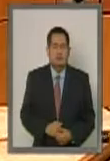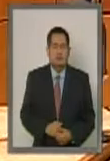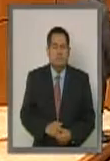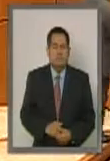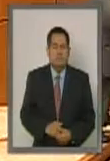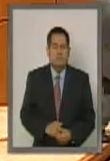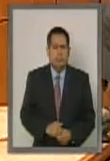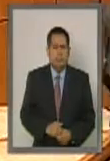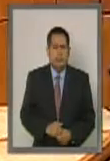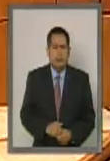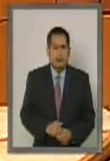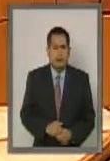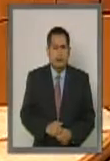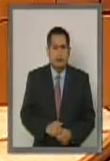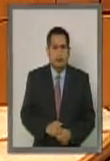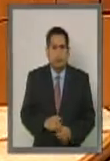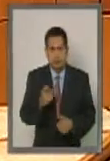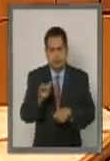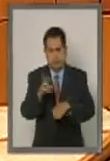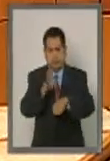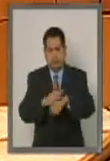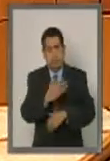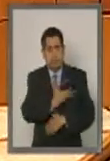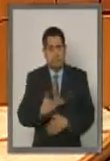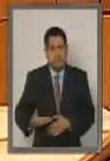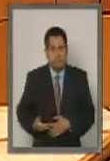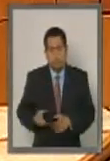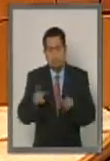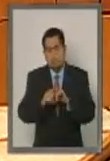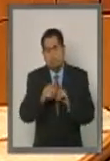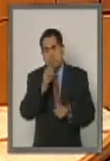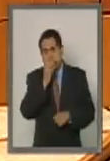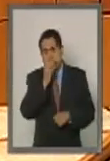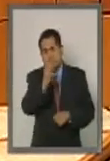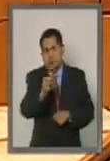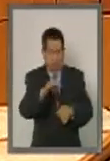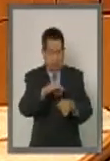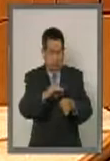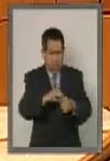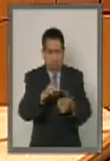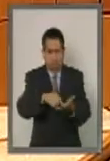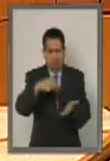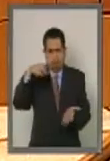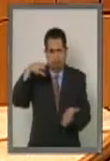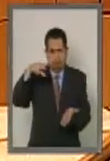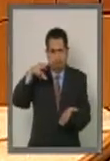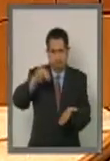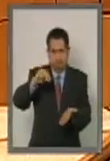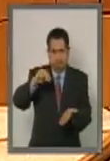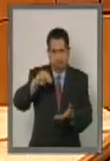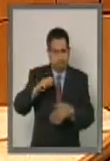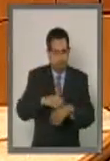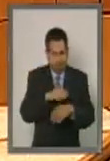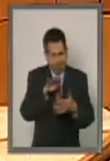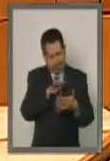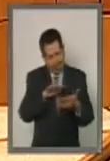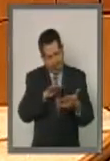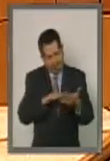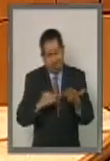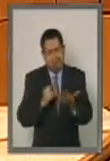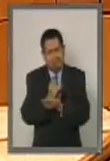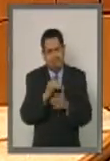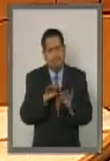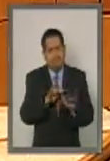Con su venia, señora presidenta. Únicamente para informarles que voy a votar en contra por la redacción de este